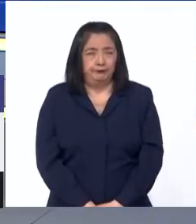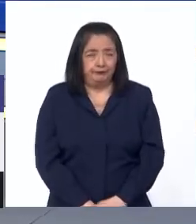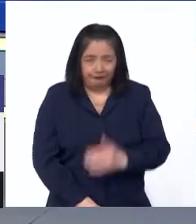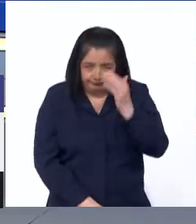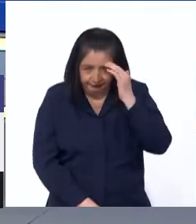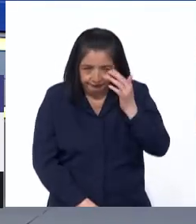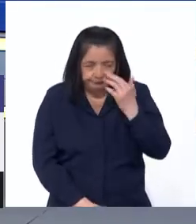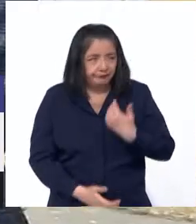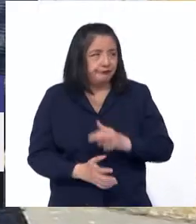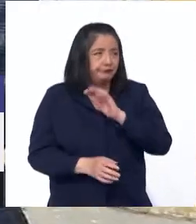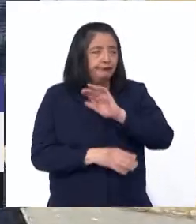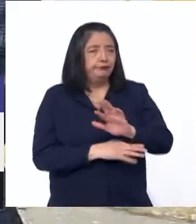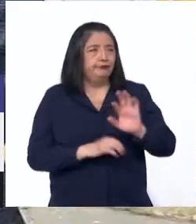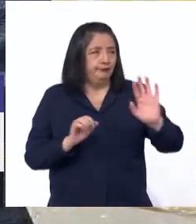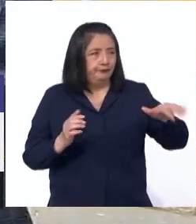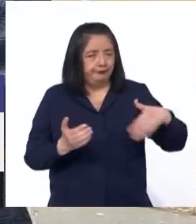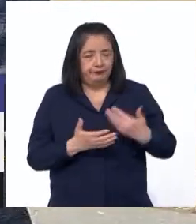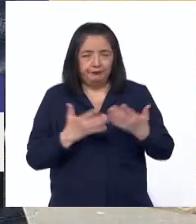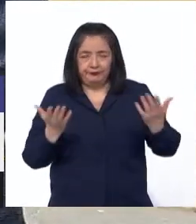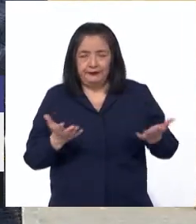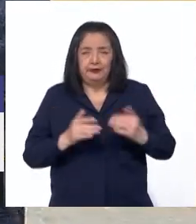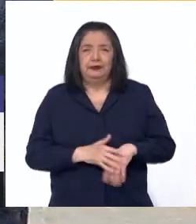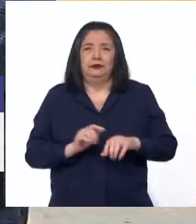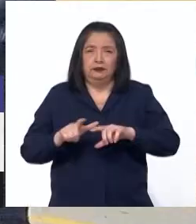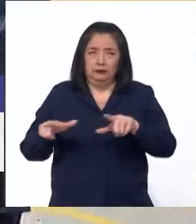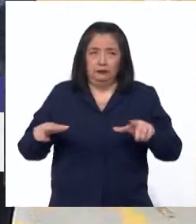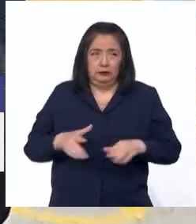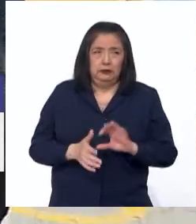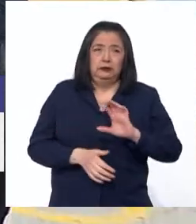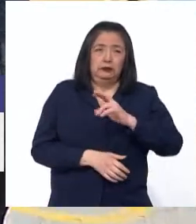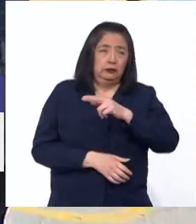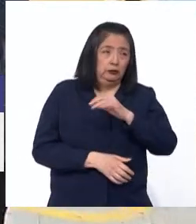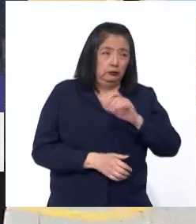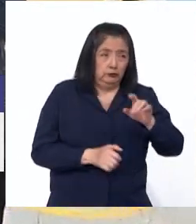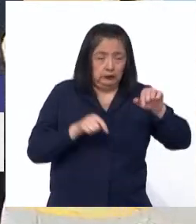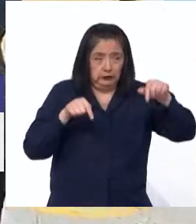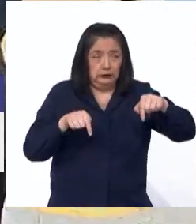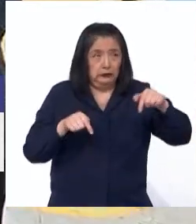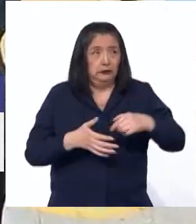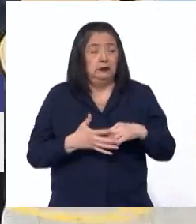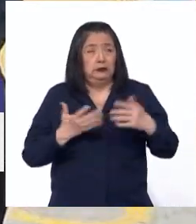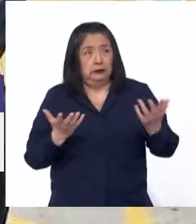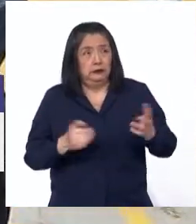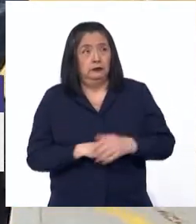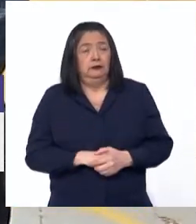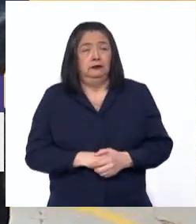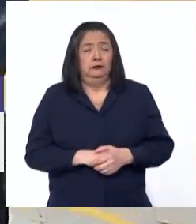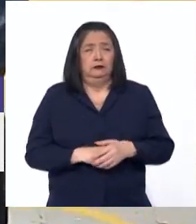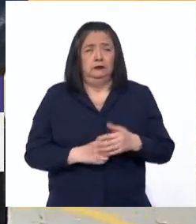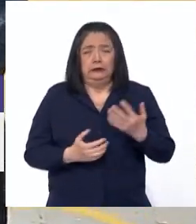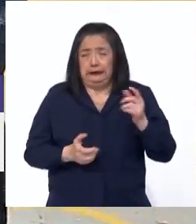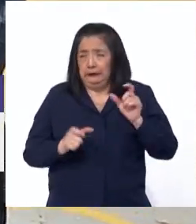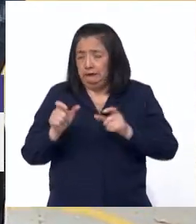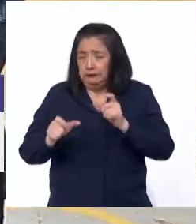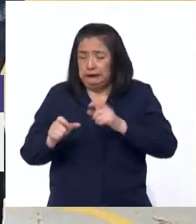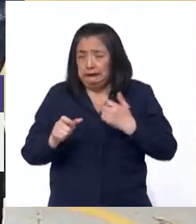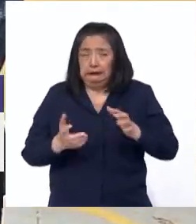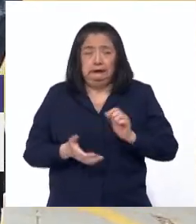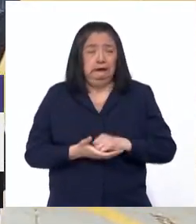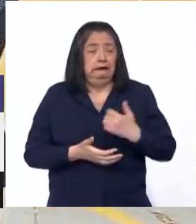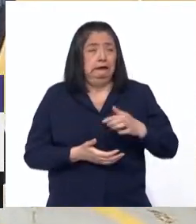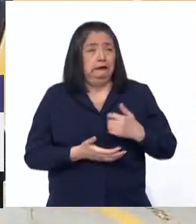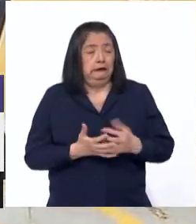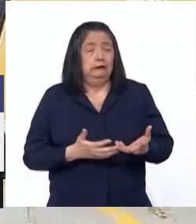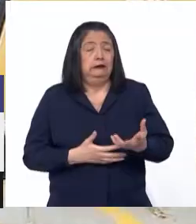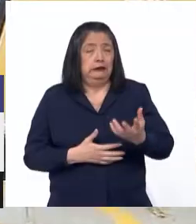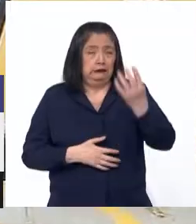Así es, Lorena, muy buenas tardes. Hemos llegado hasta el distrito de Chiguata, donde se, digamos, registra los casos de, en este caso,